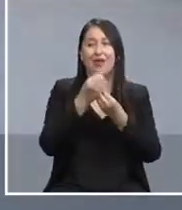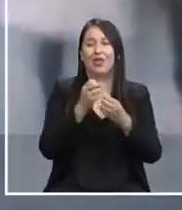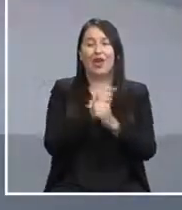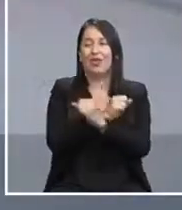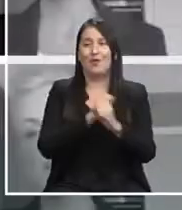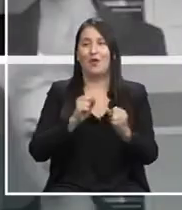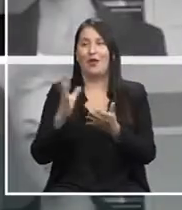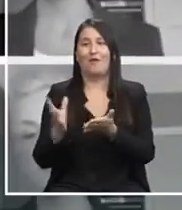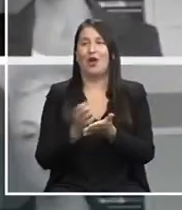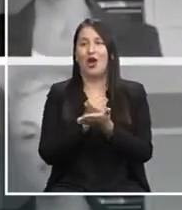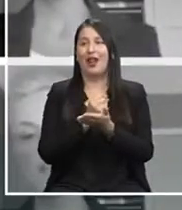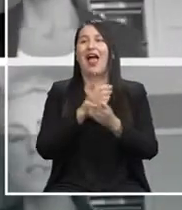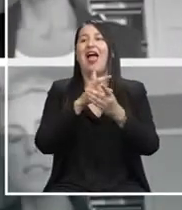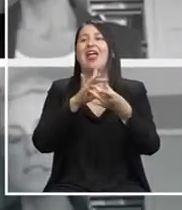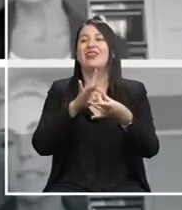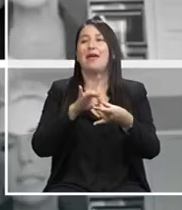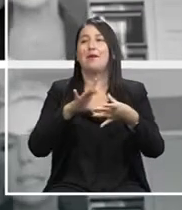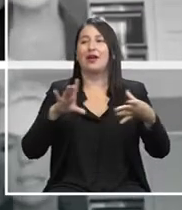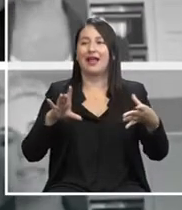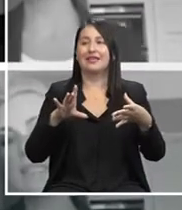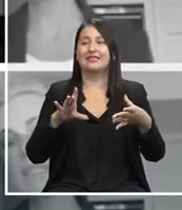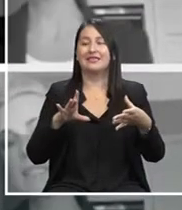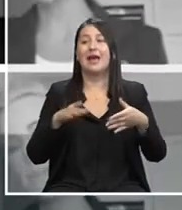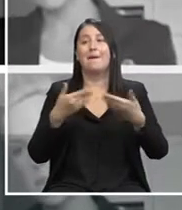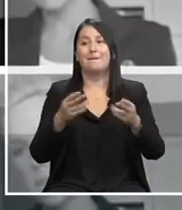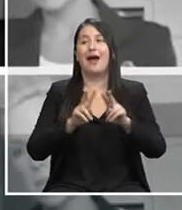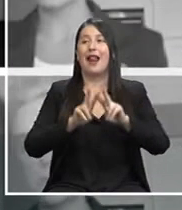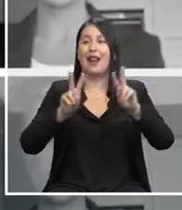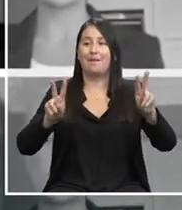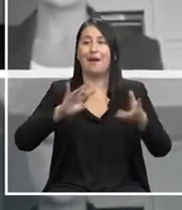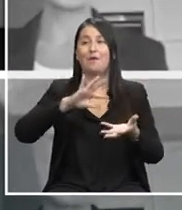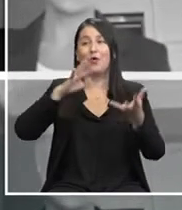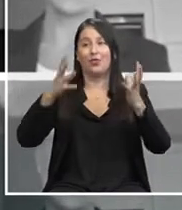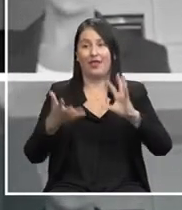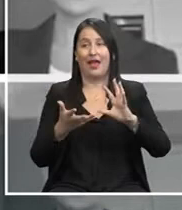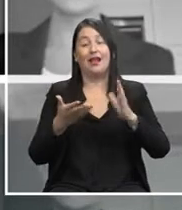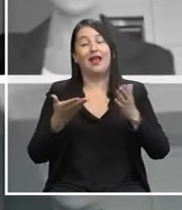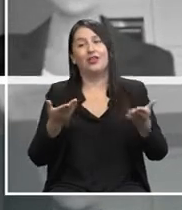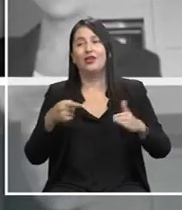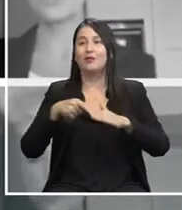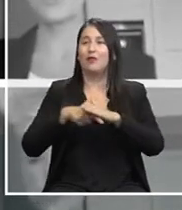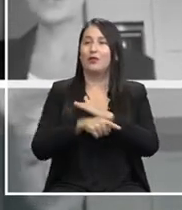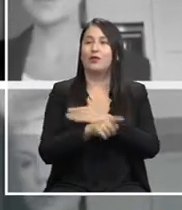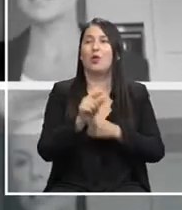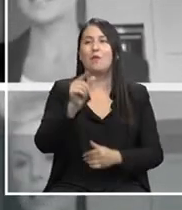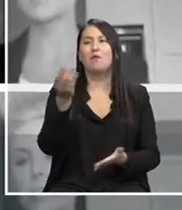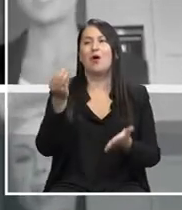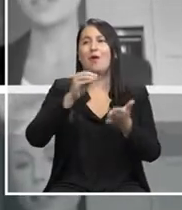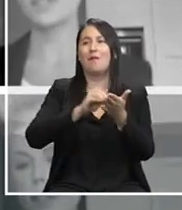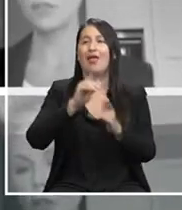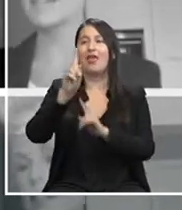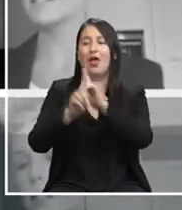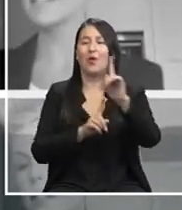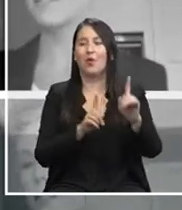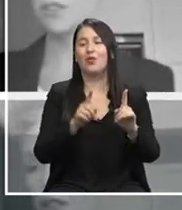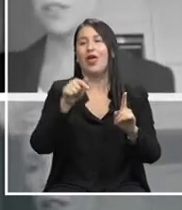lograr democracias estables o la paz mundial. Así que profundicemos un poco más en algunos de estos